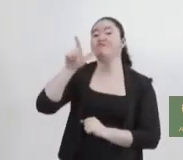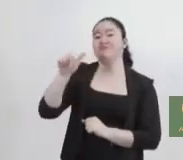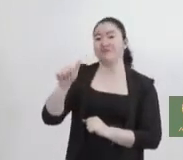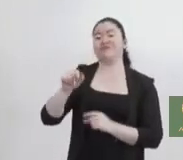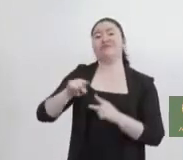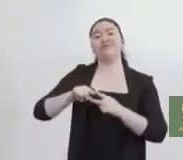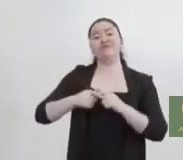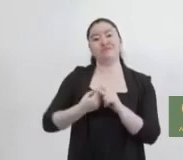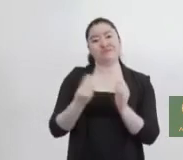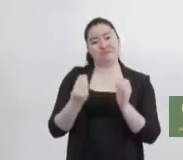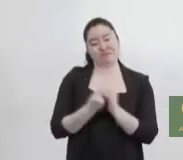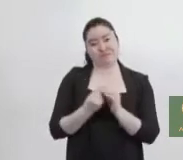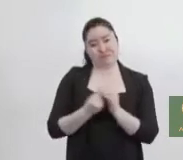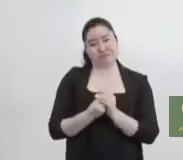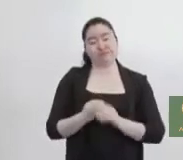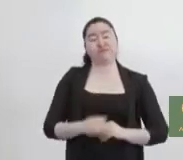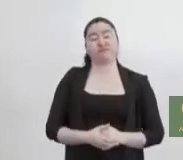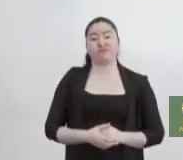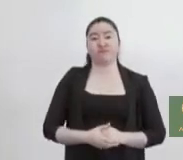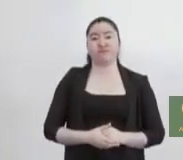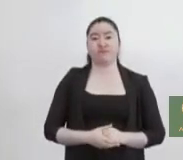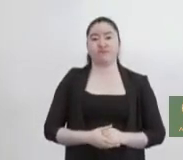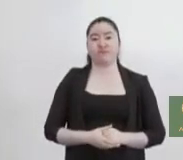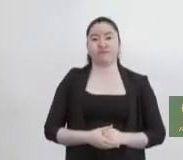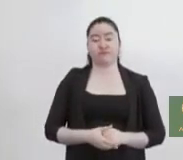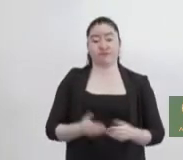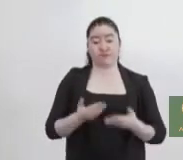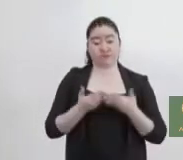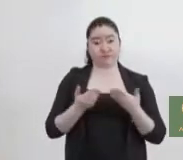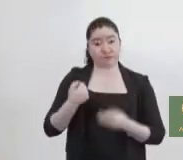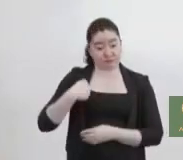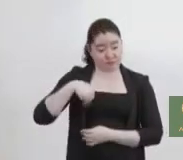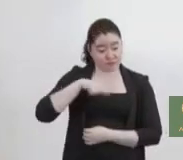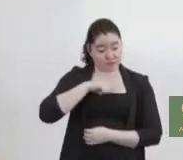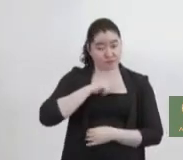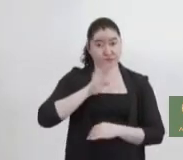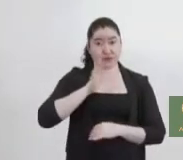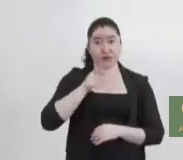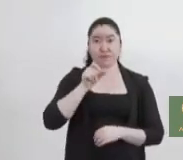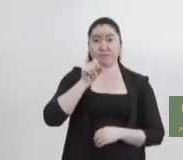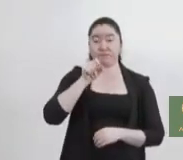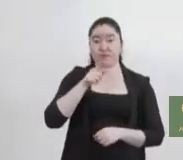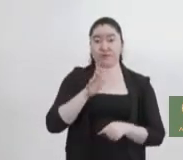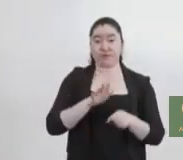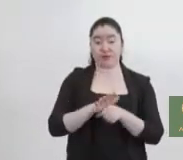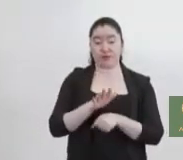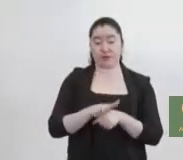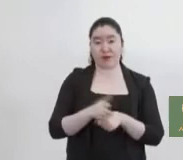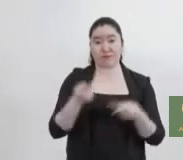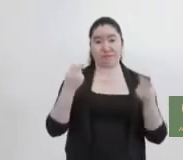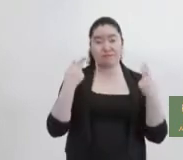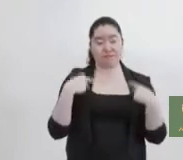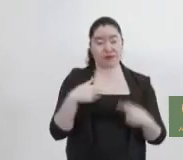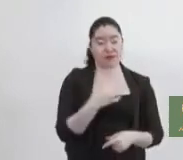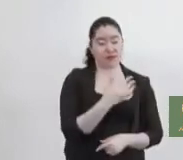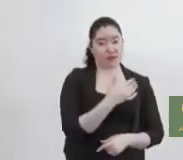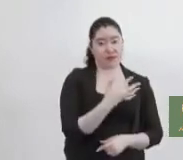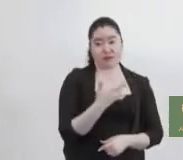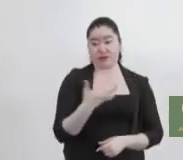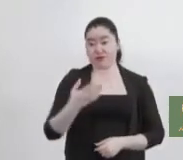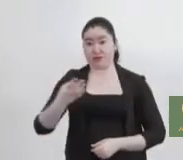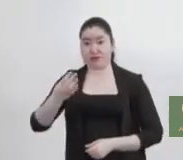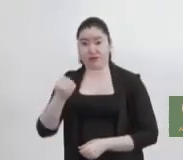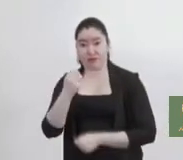entrar a clases. Ahora, nosotros también estamos preparados ya para la vacunación de 50 a 59 años.